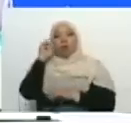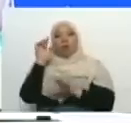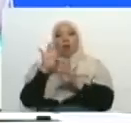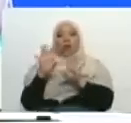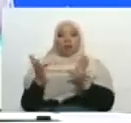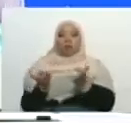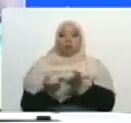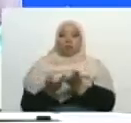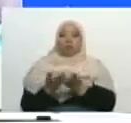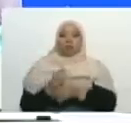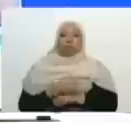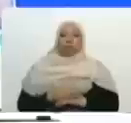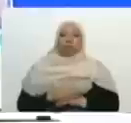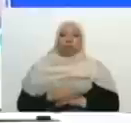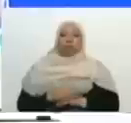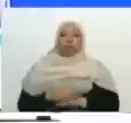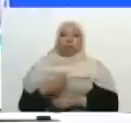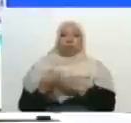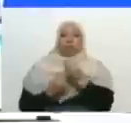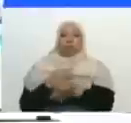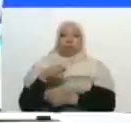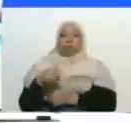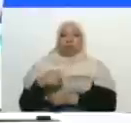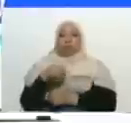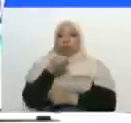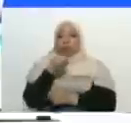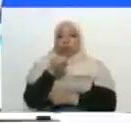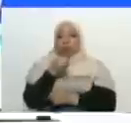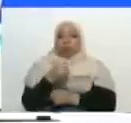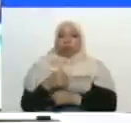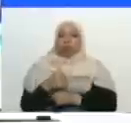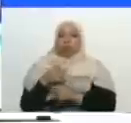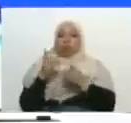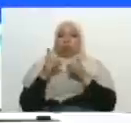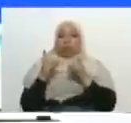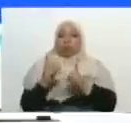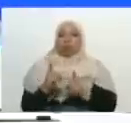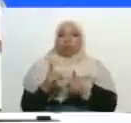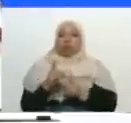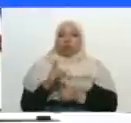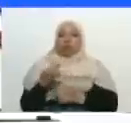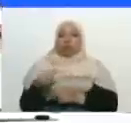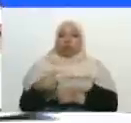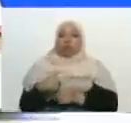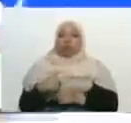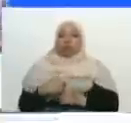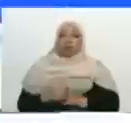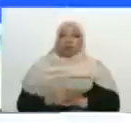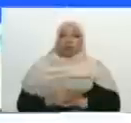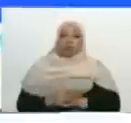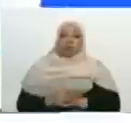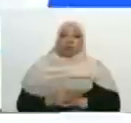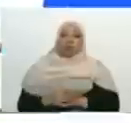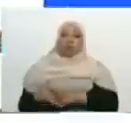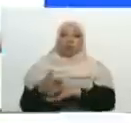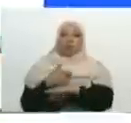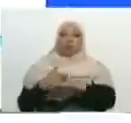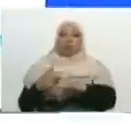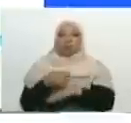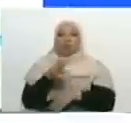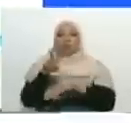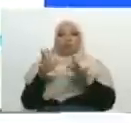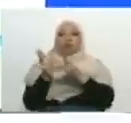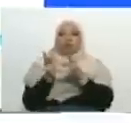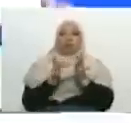No, no, es que tuvimos que ejecutar una decisión del tribunal. Ah, pero se les olvidó que habían hecho público el 28 de abril